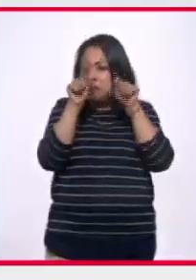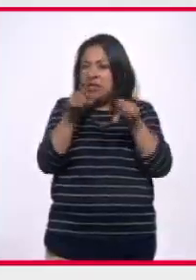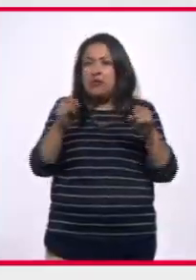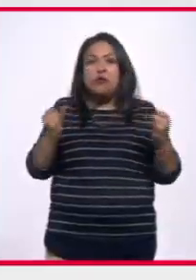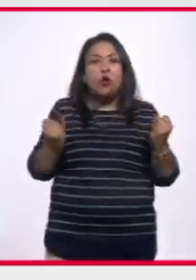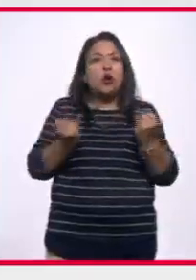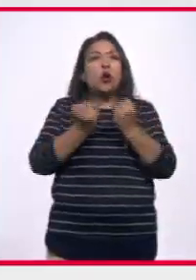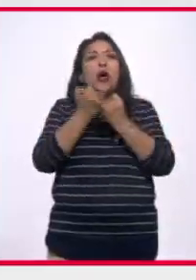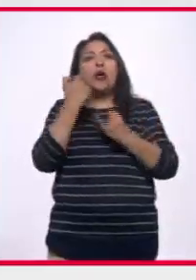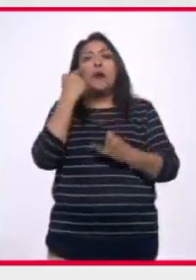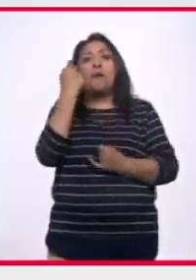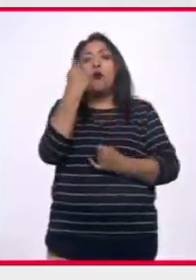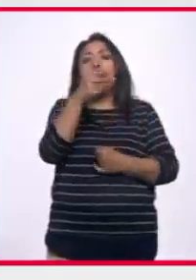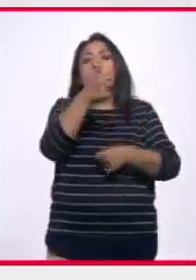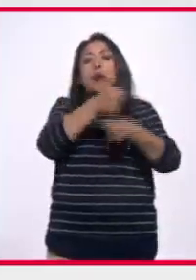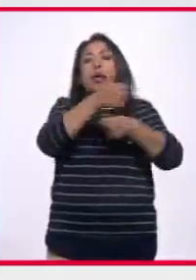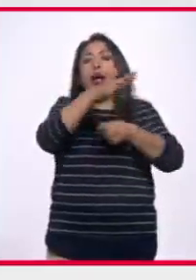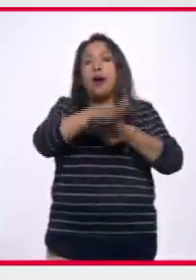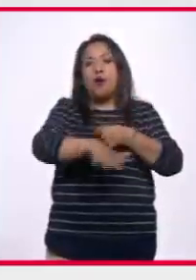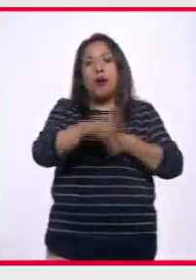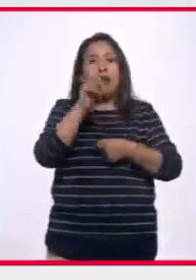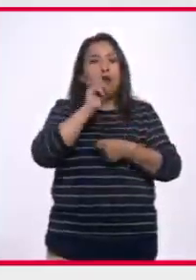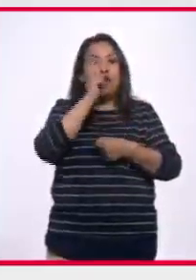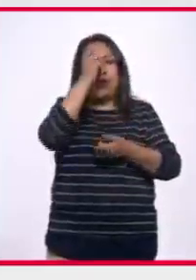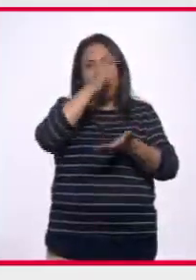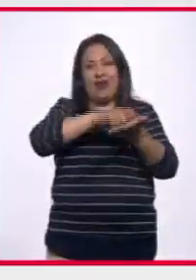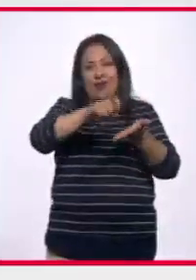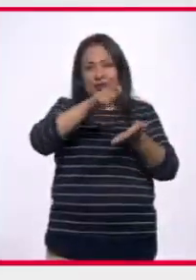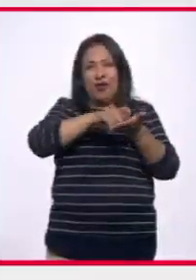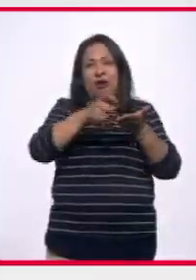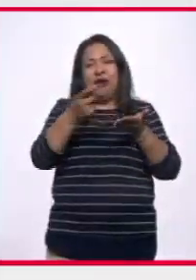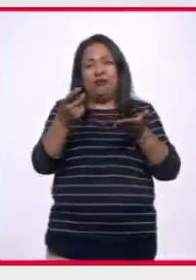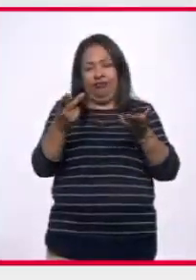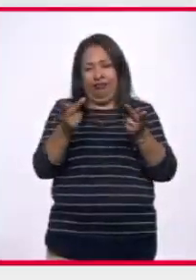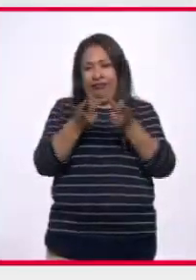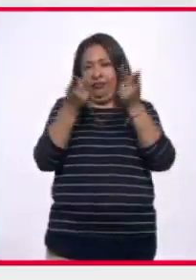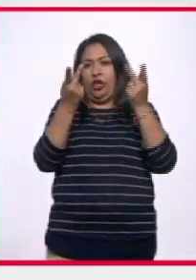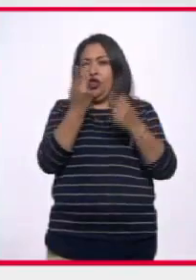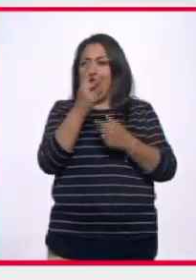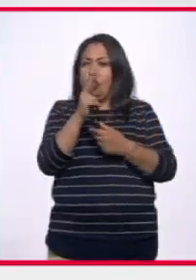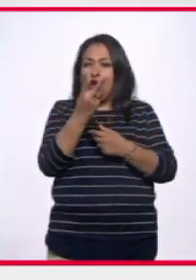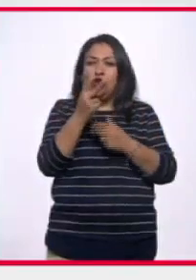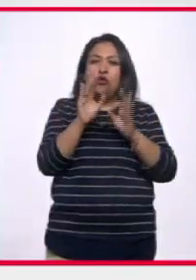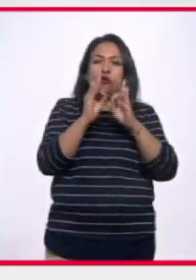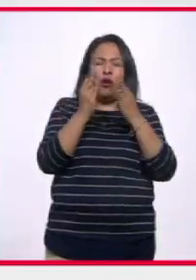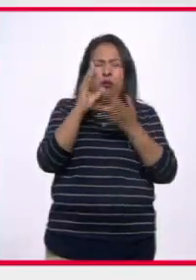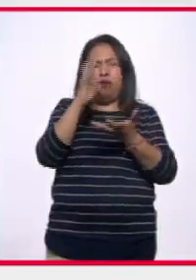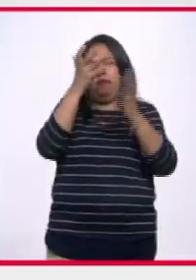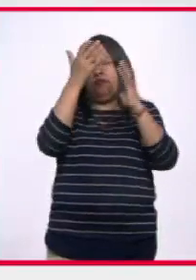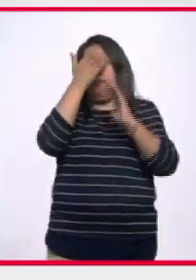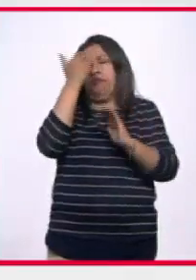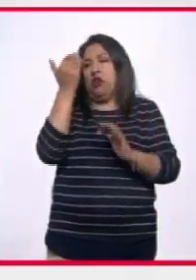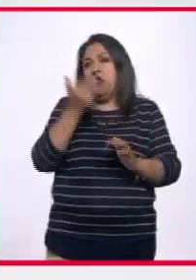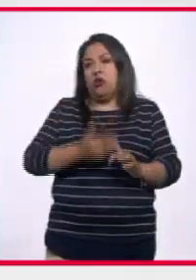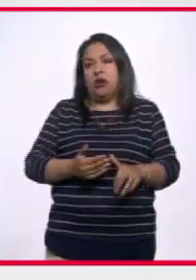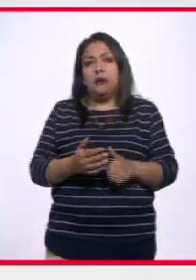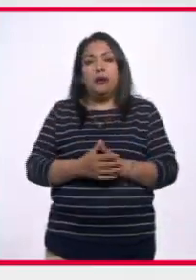tiempo el nombre de la abuela de la autora en cierto sentido dos formas de la catástrofe